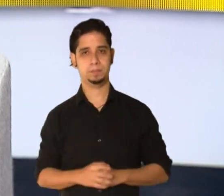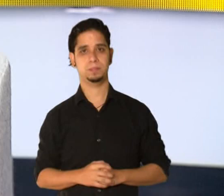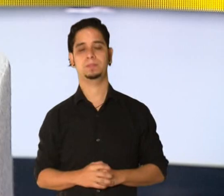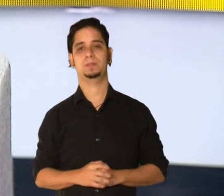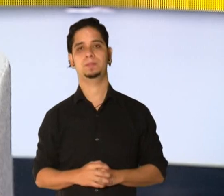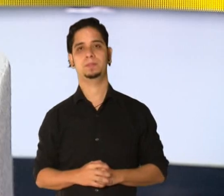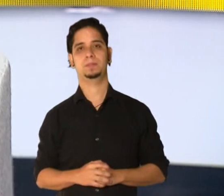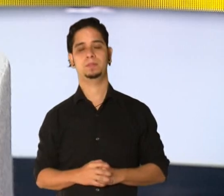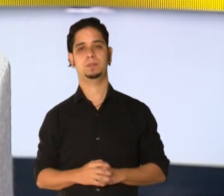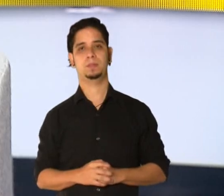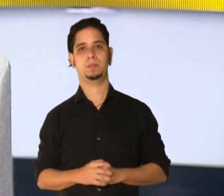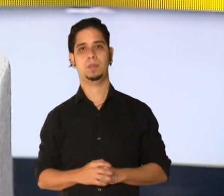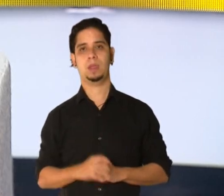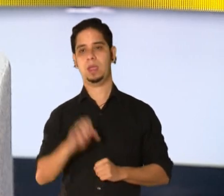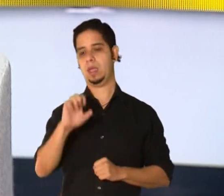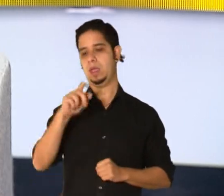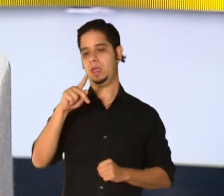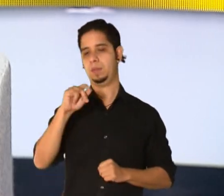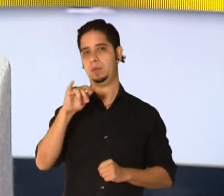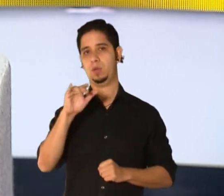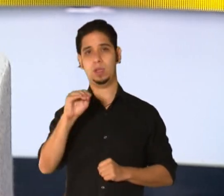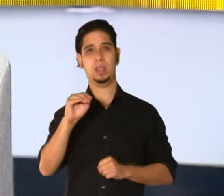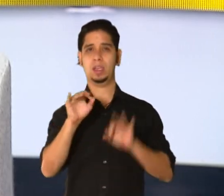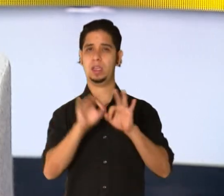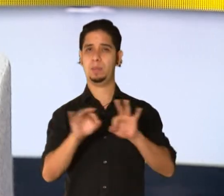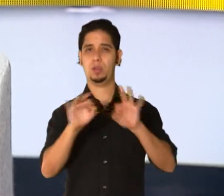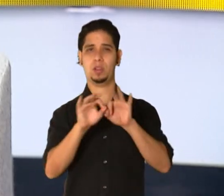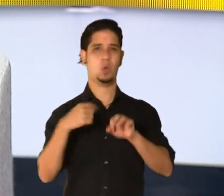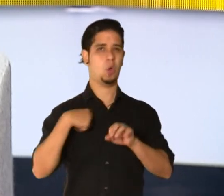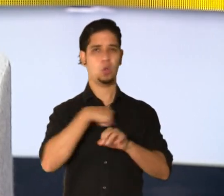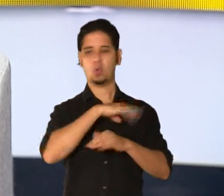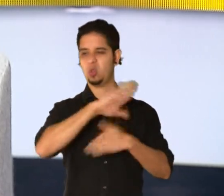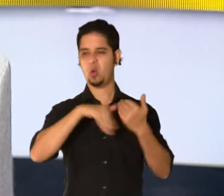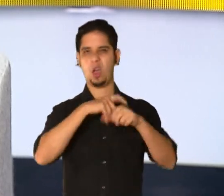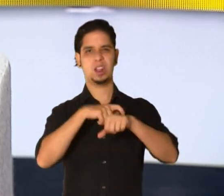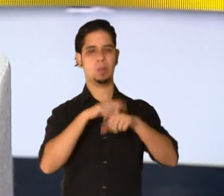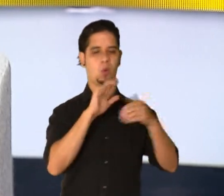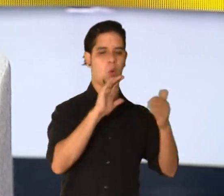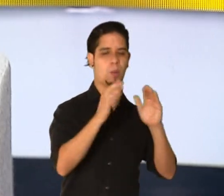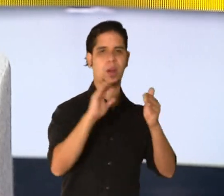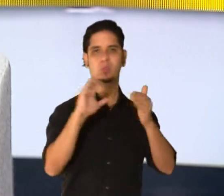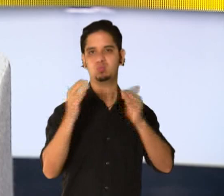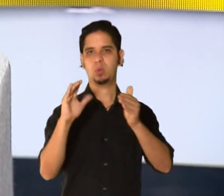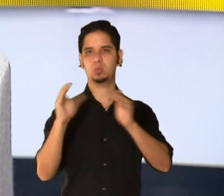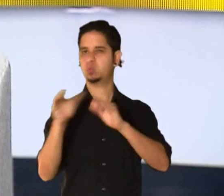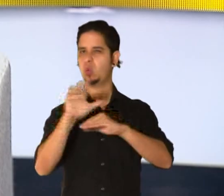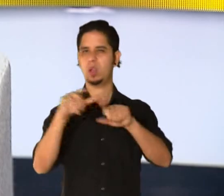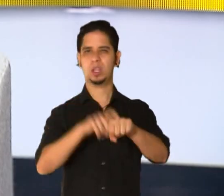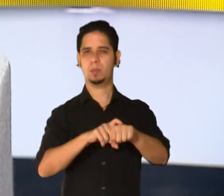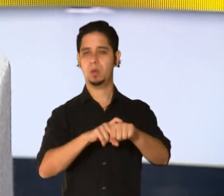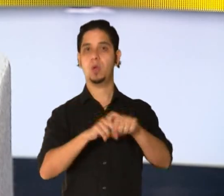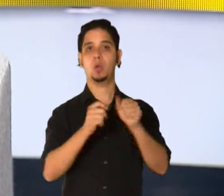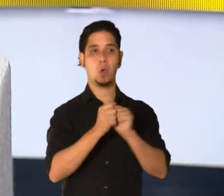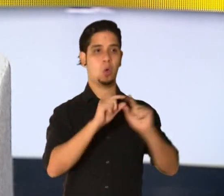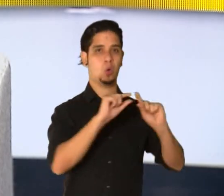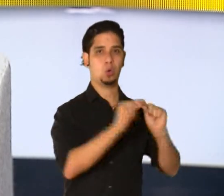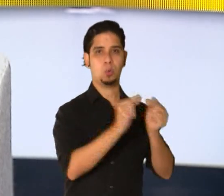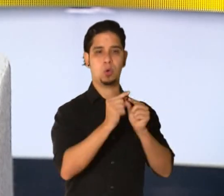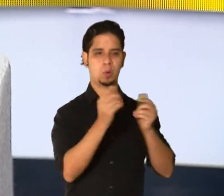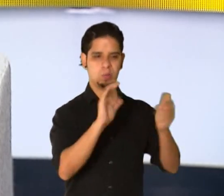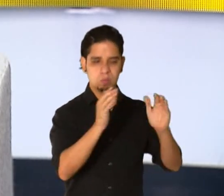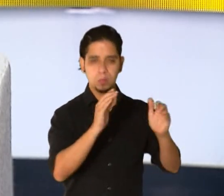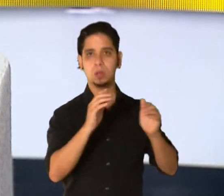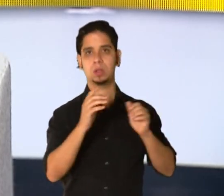En epidemiología es siempre esencial la comparación. Siempre estamos comparando, ya sea entre grupos de personas o a través del tiempo. Y en este caso,